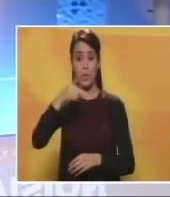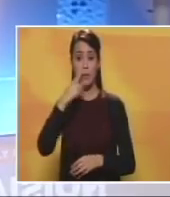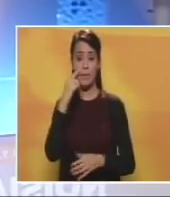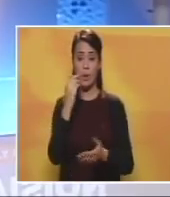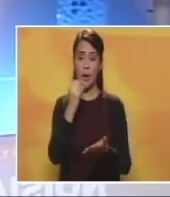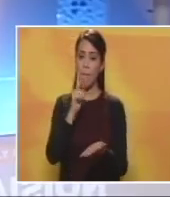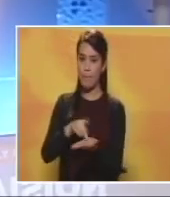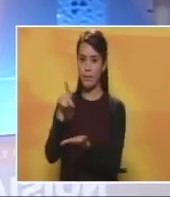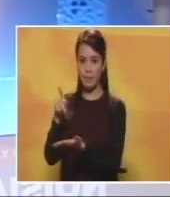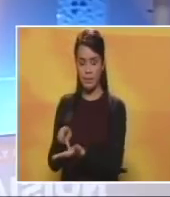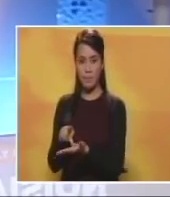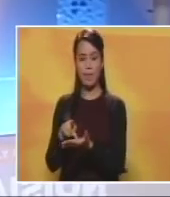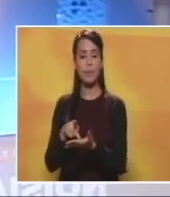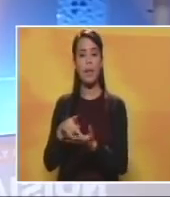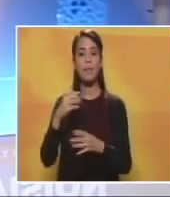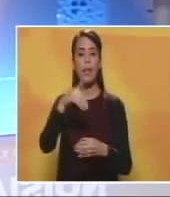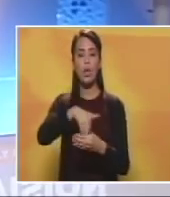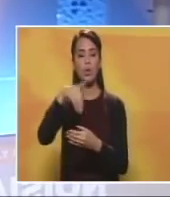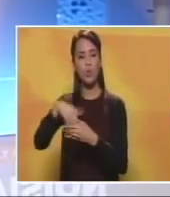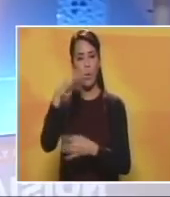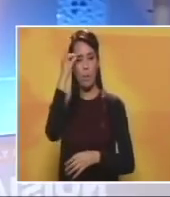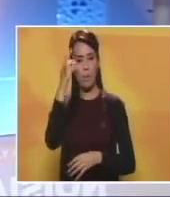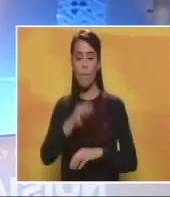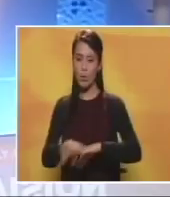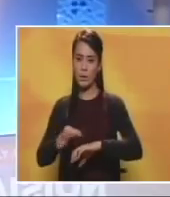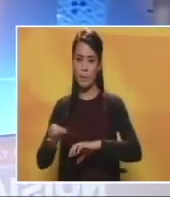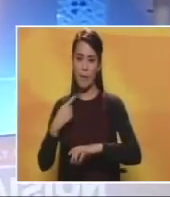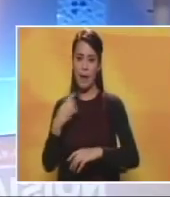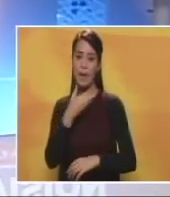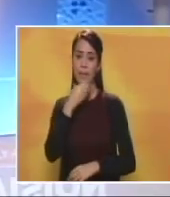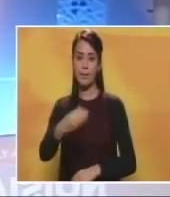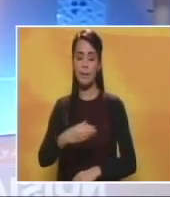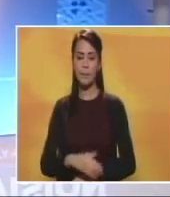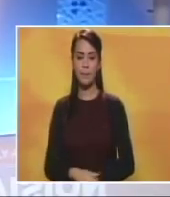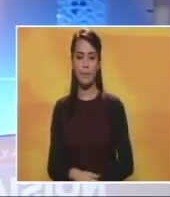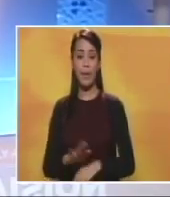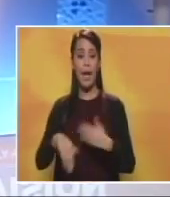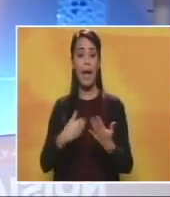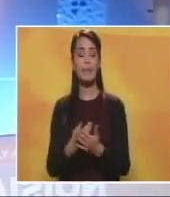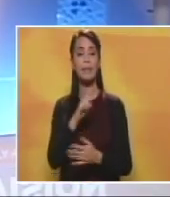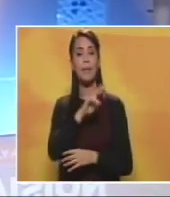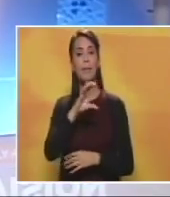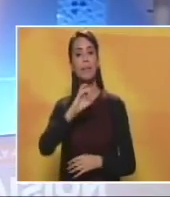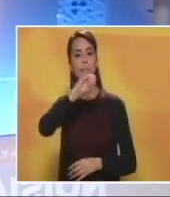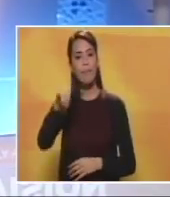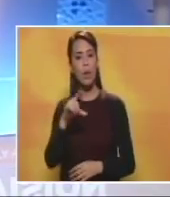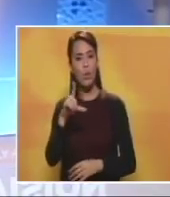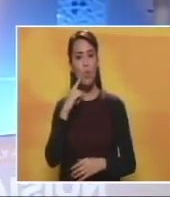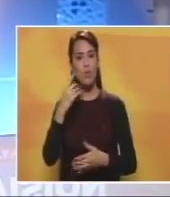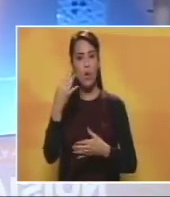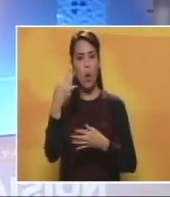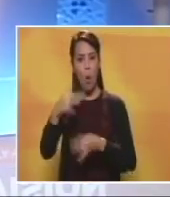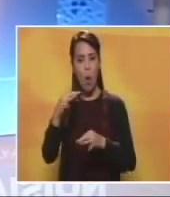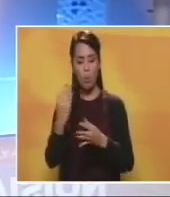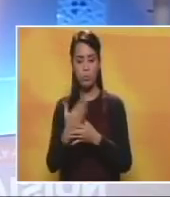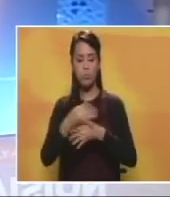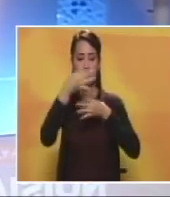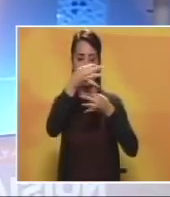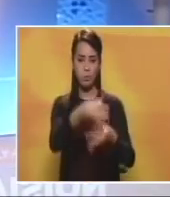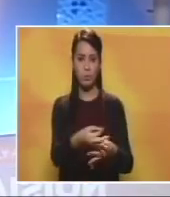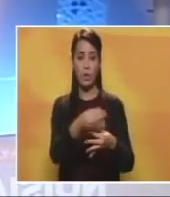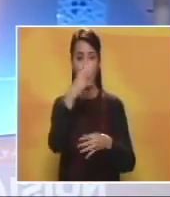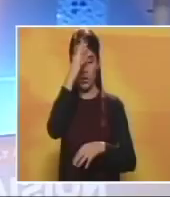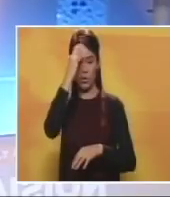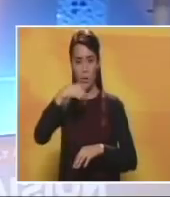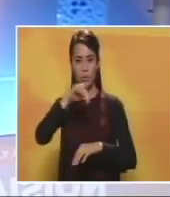participar en las elecciones de los consejos municipales previstas para diciembre tendrán que hasta el 20 de julio para entregar los recaudos ante el